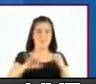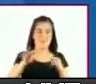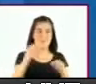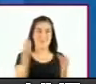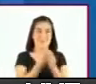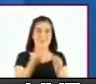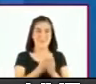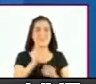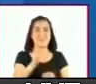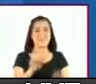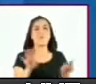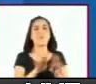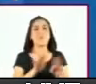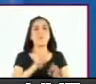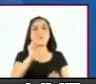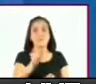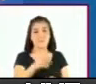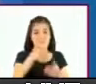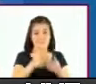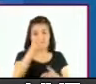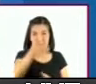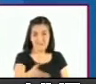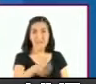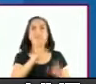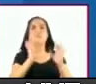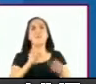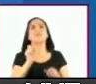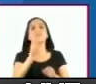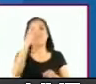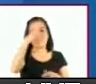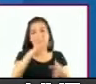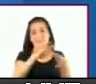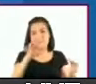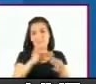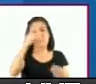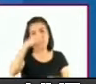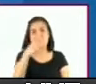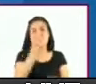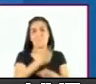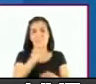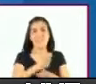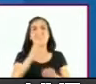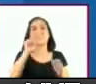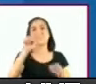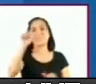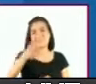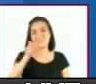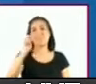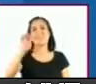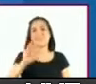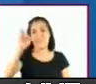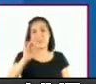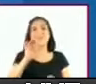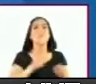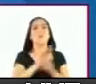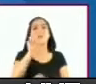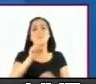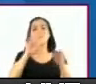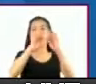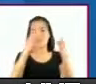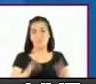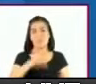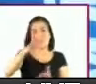formularán problemas a partir de distintas expresiones algebraicas de primer grado para modelar situaciones o propiedades de